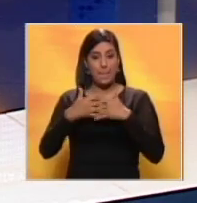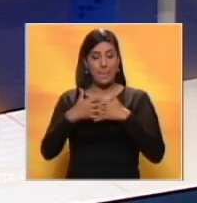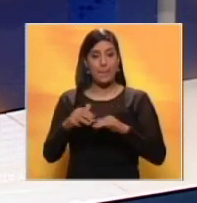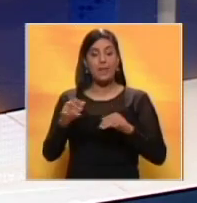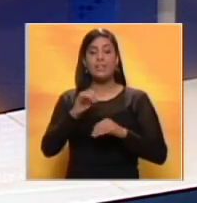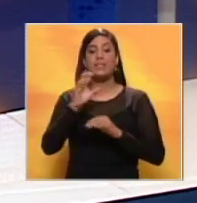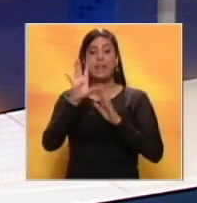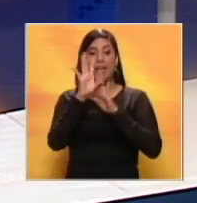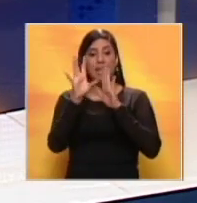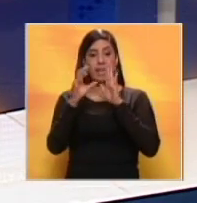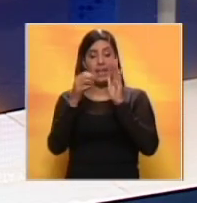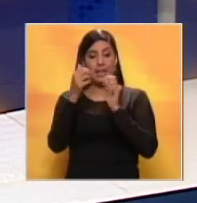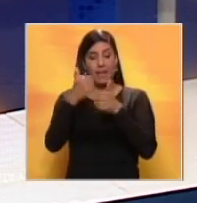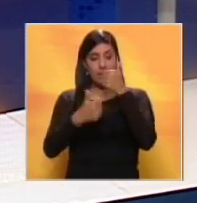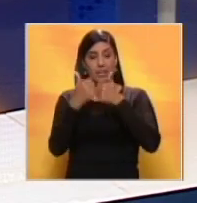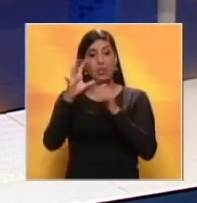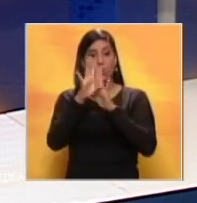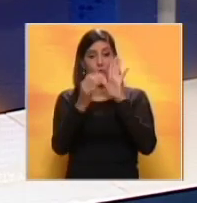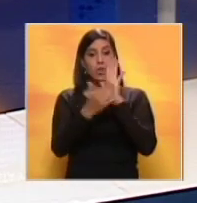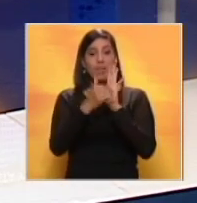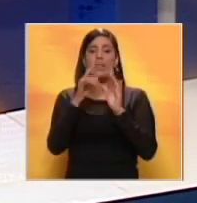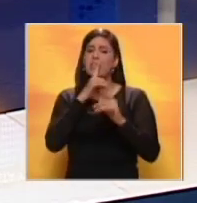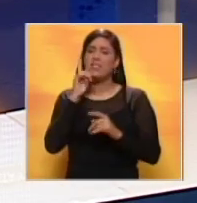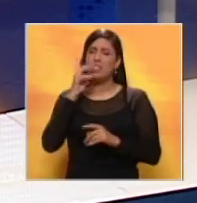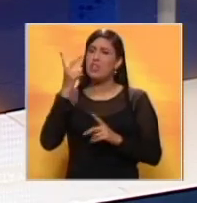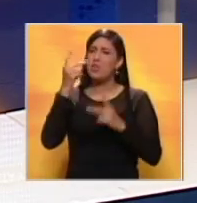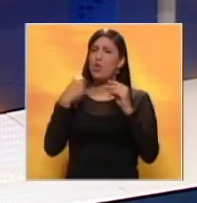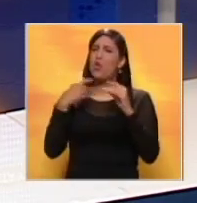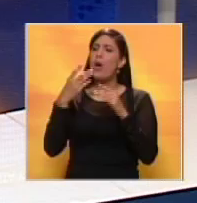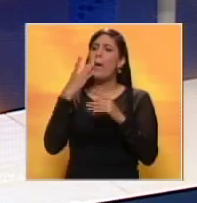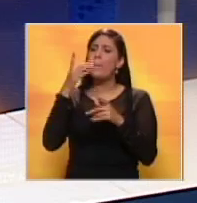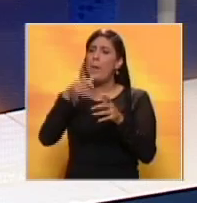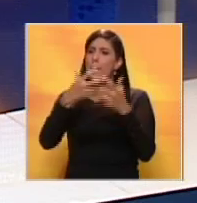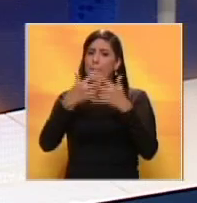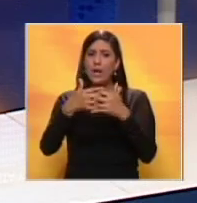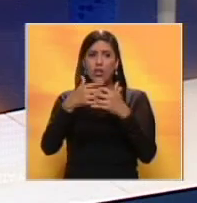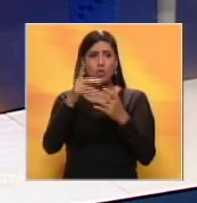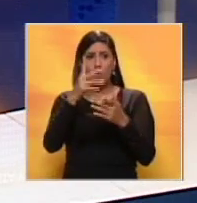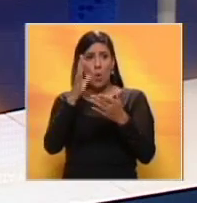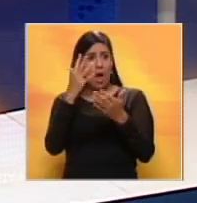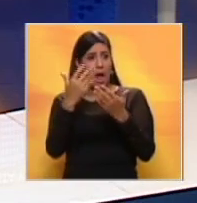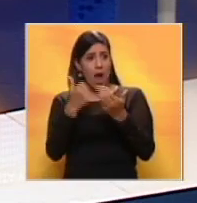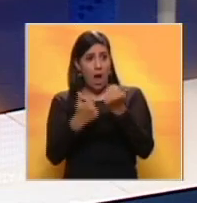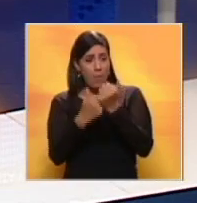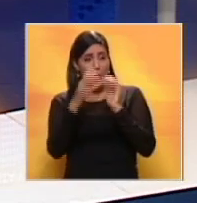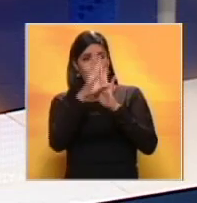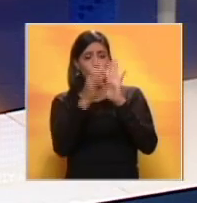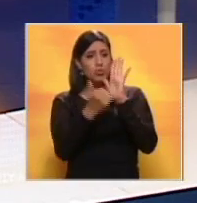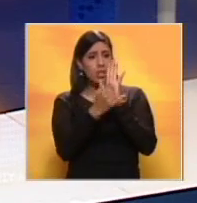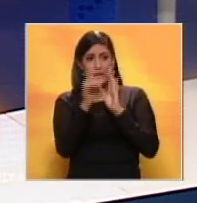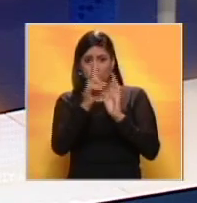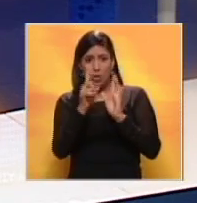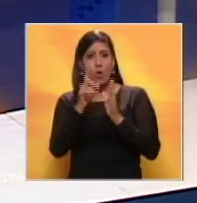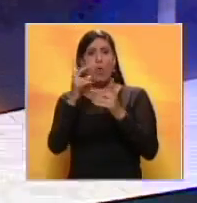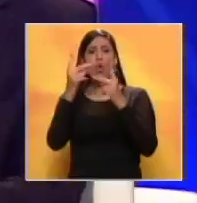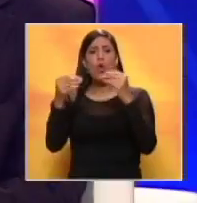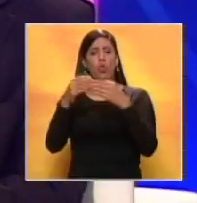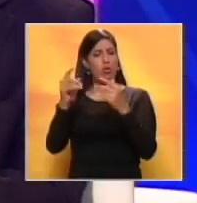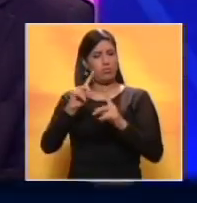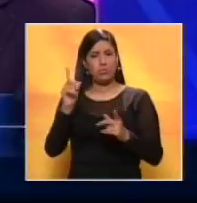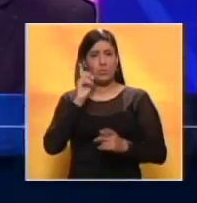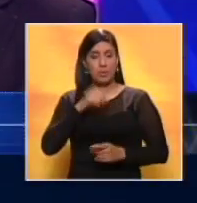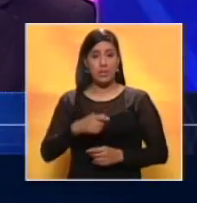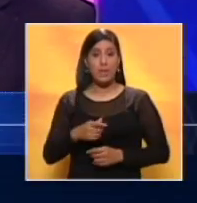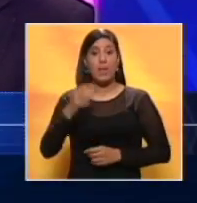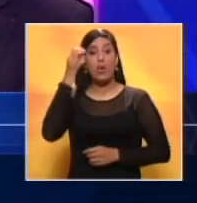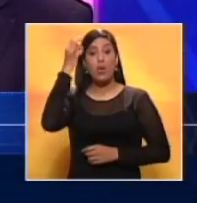candidato a la constituyente, desestimó que se vayan a negar divisas a los empresarios que no apoyan la Asamblea Nacional Constituyente.